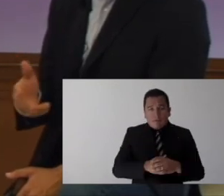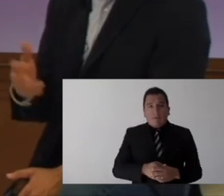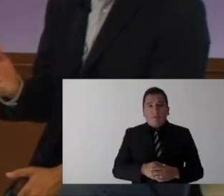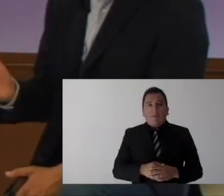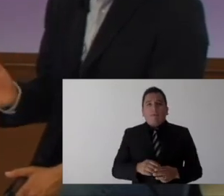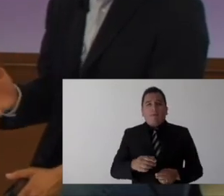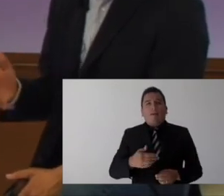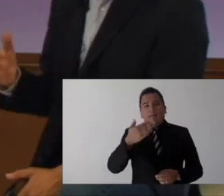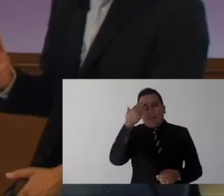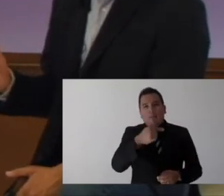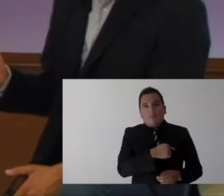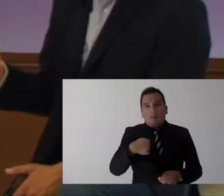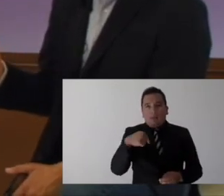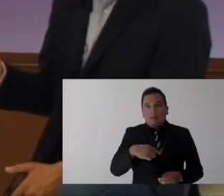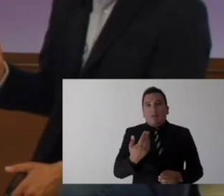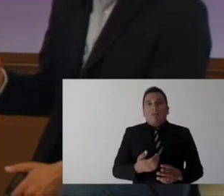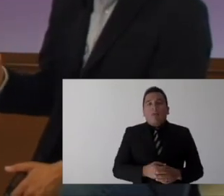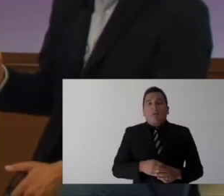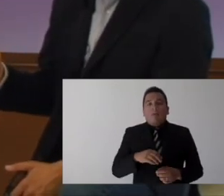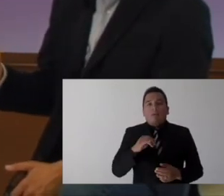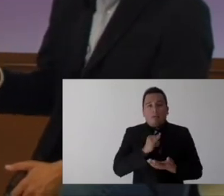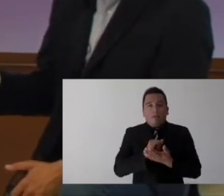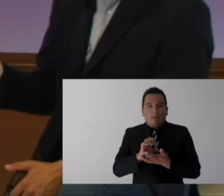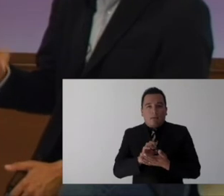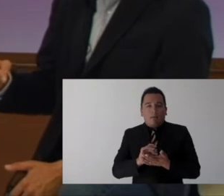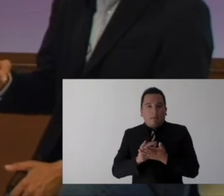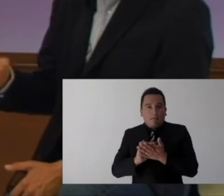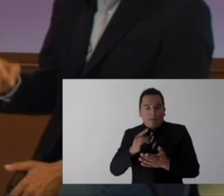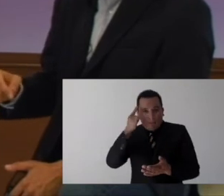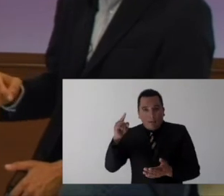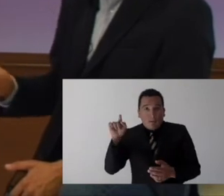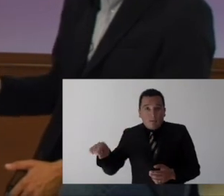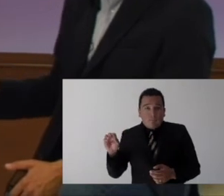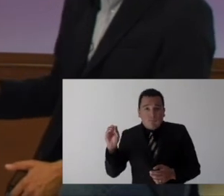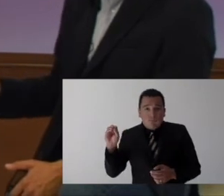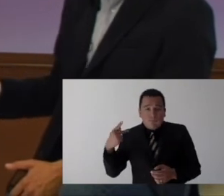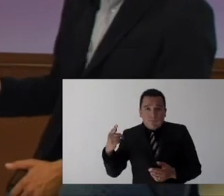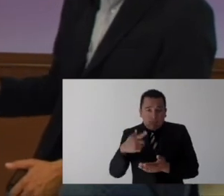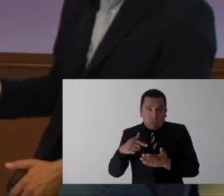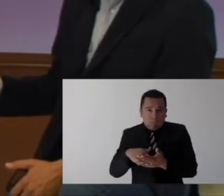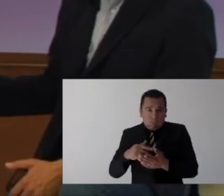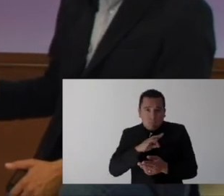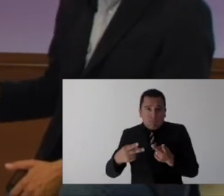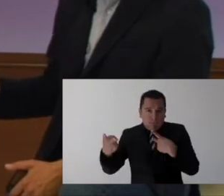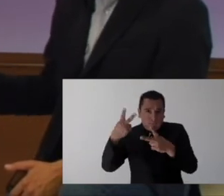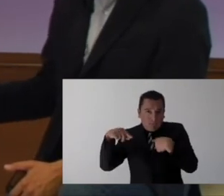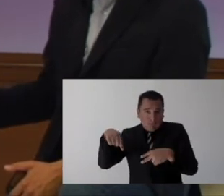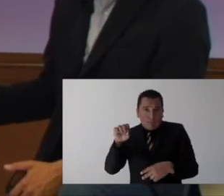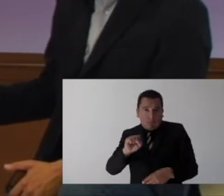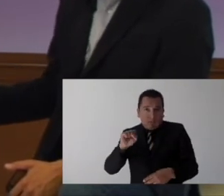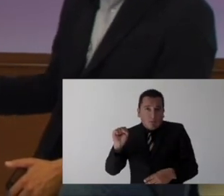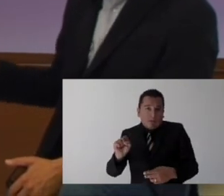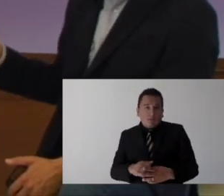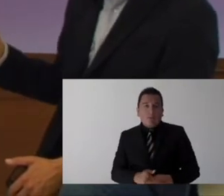apoyo económico para que puedan trasladarse desde sus lugares de origen y puedan venir a estas sesiones que serán